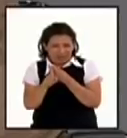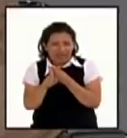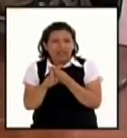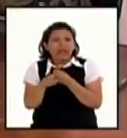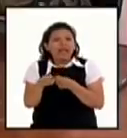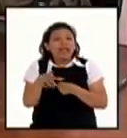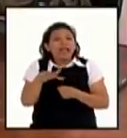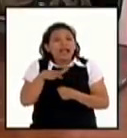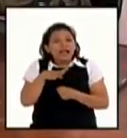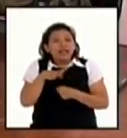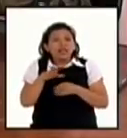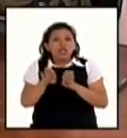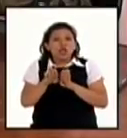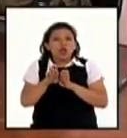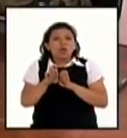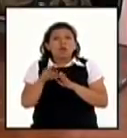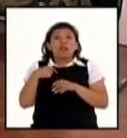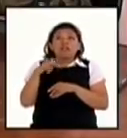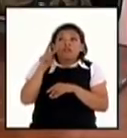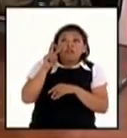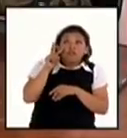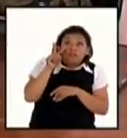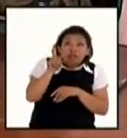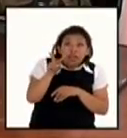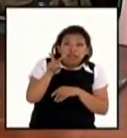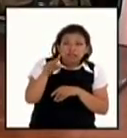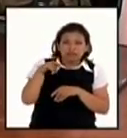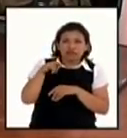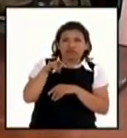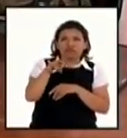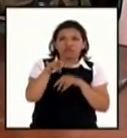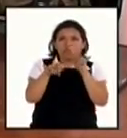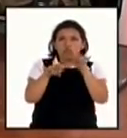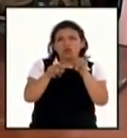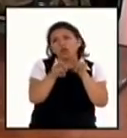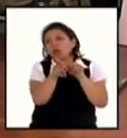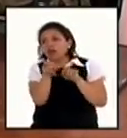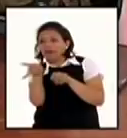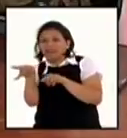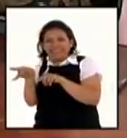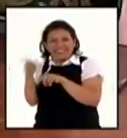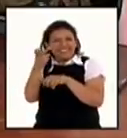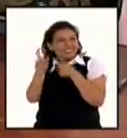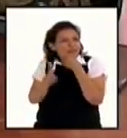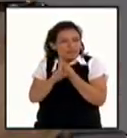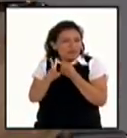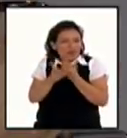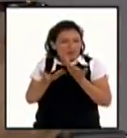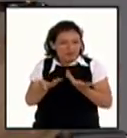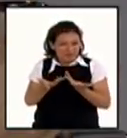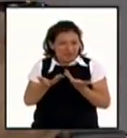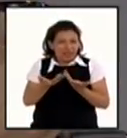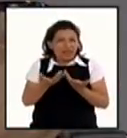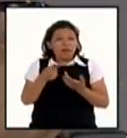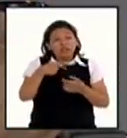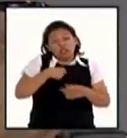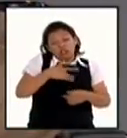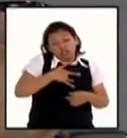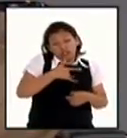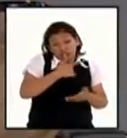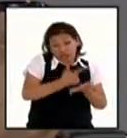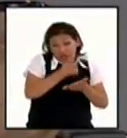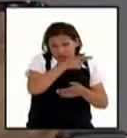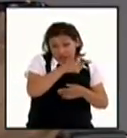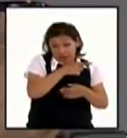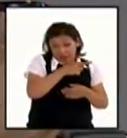de llegas viendo el templo, te vas de espalda al templo, esa era la cosa. Pero a mí me parece más grave el caso de los mormones porque no